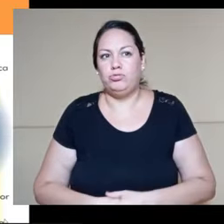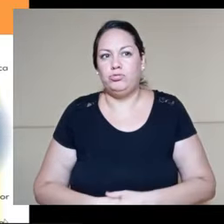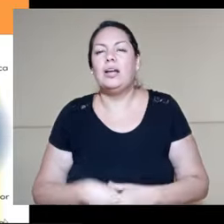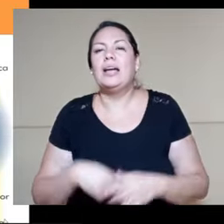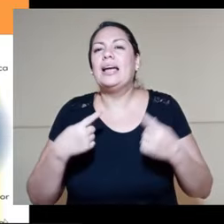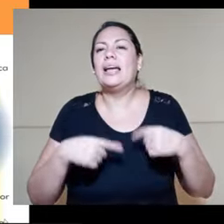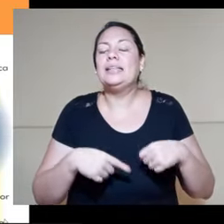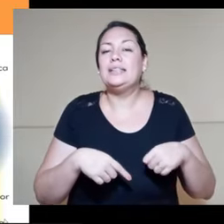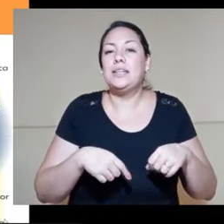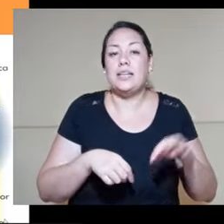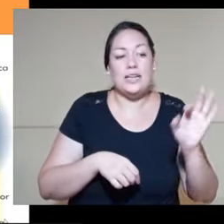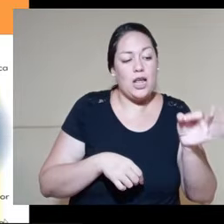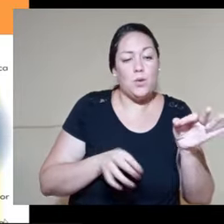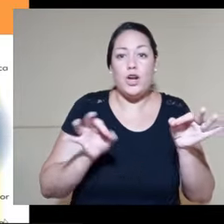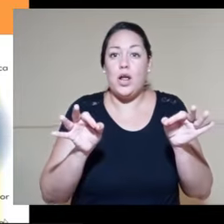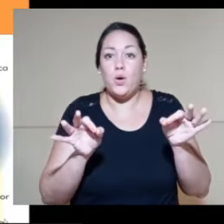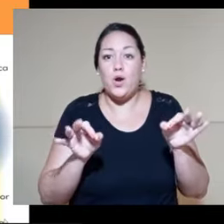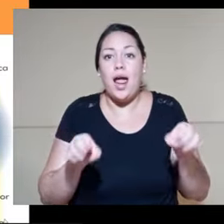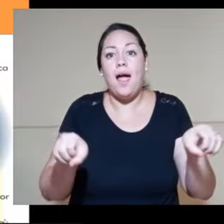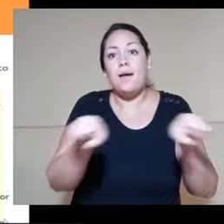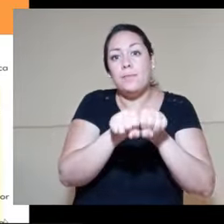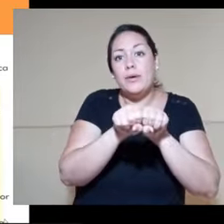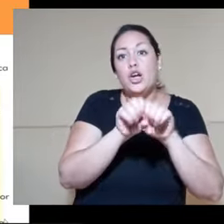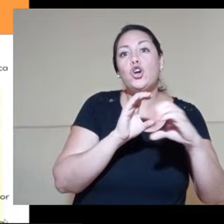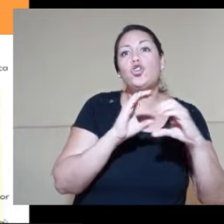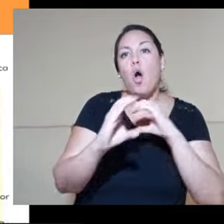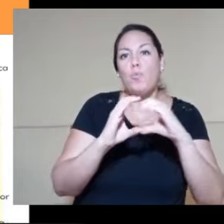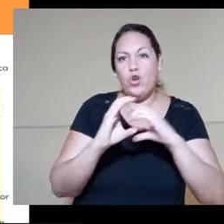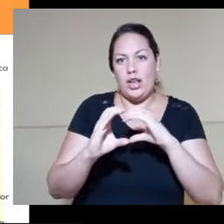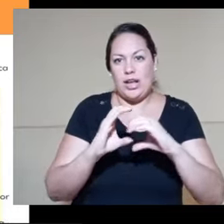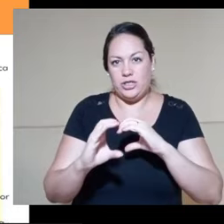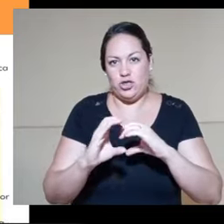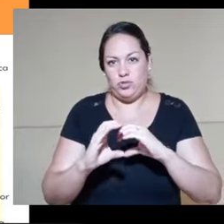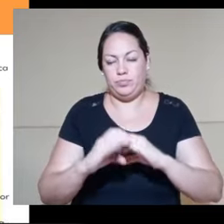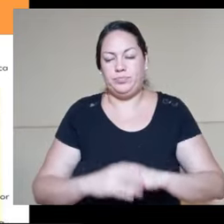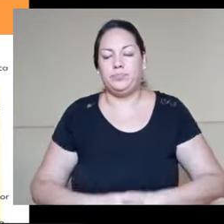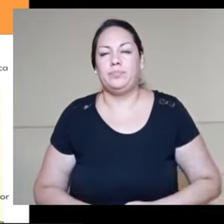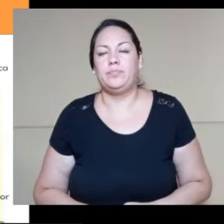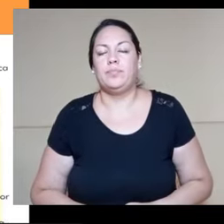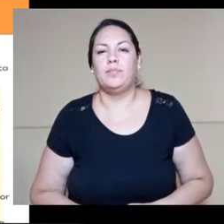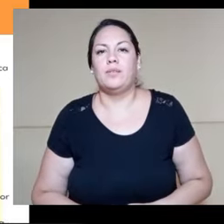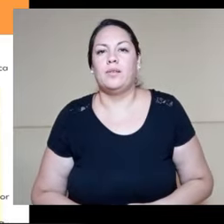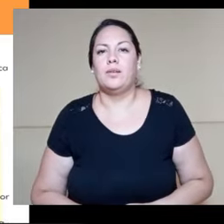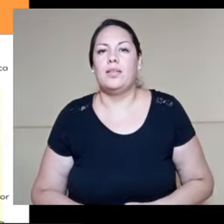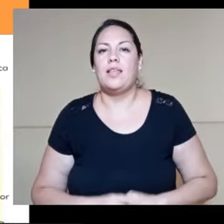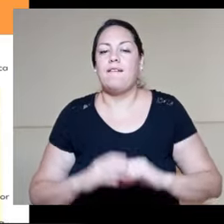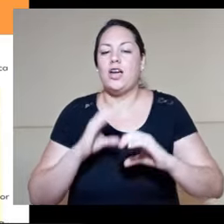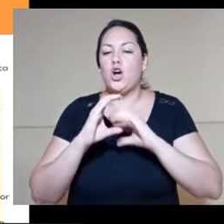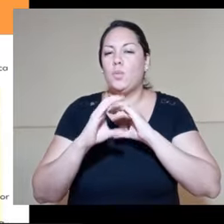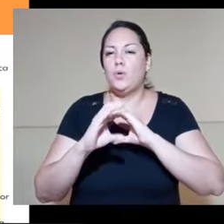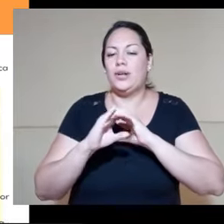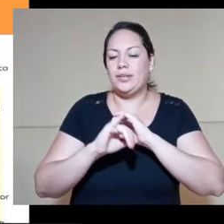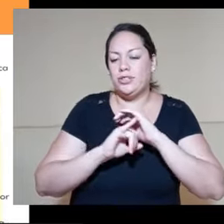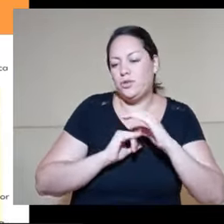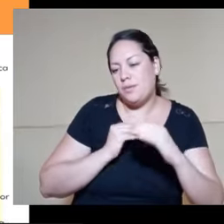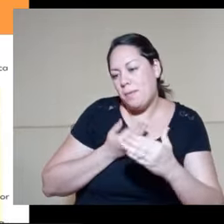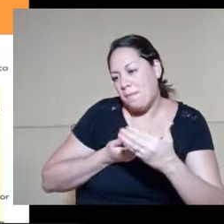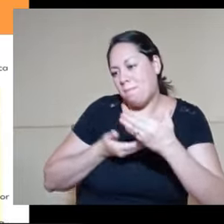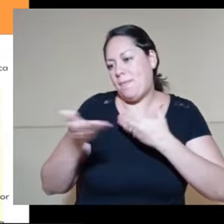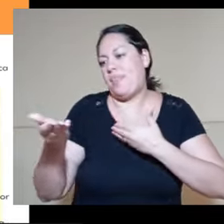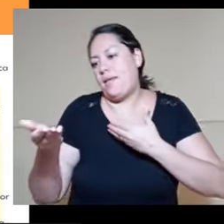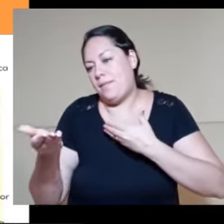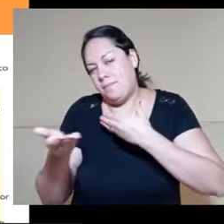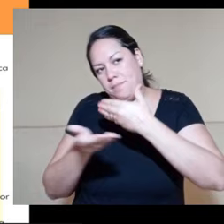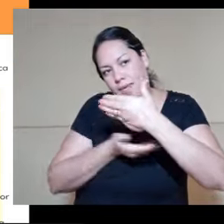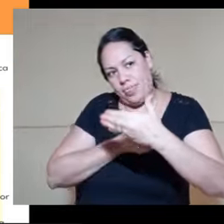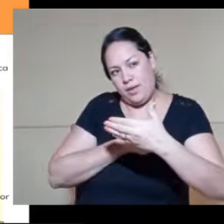acá ustedes tienen en la sinapsis, yo les dije que era la comunicación interneuronal entre dos neuronas de tipo funcional. Tiene que haber un